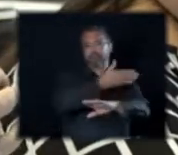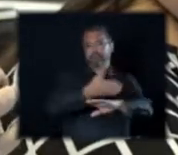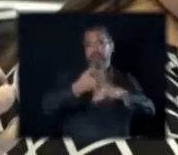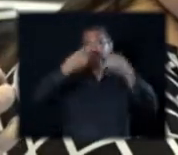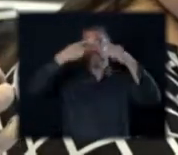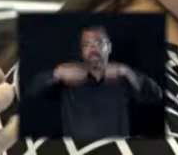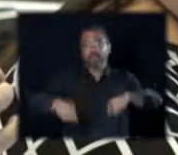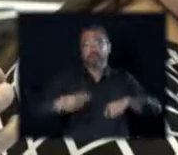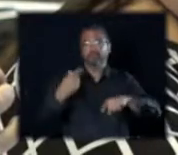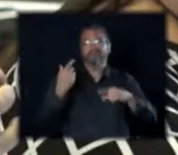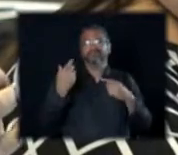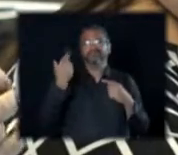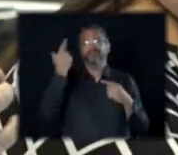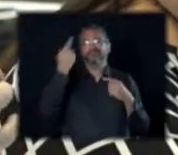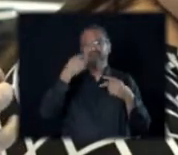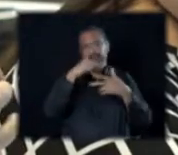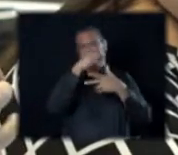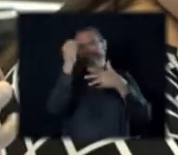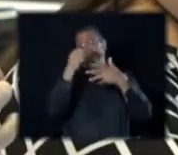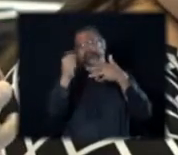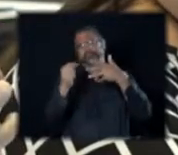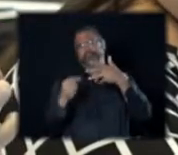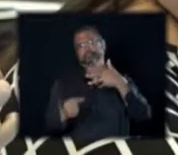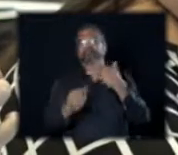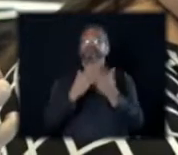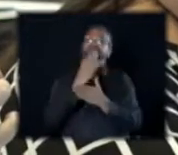llegamos aquí por muchas razones.